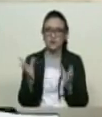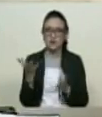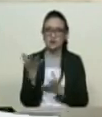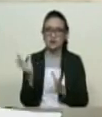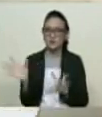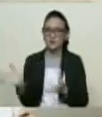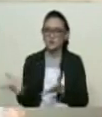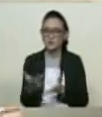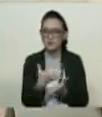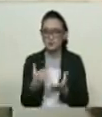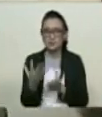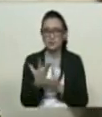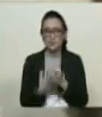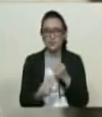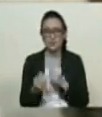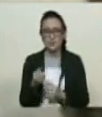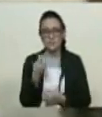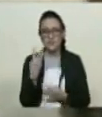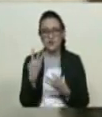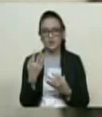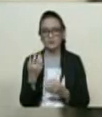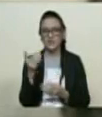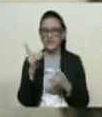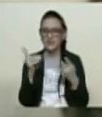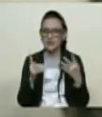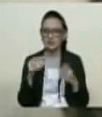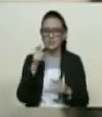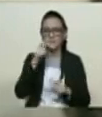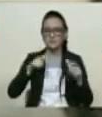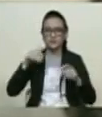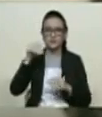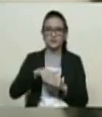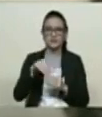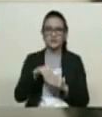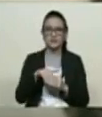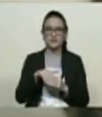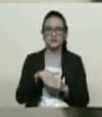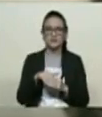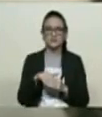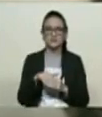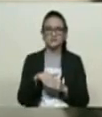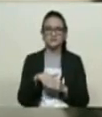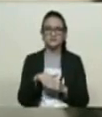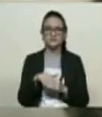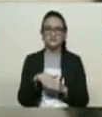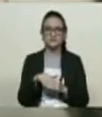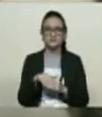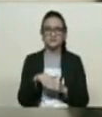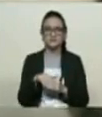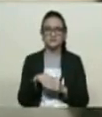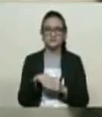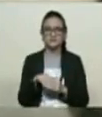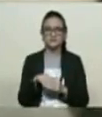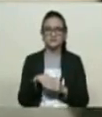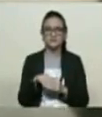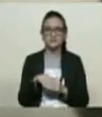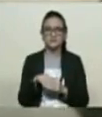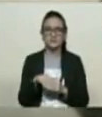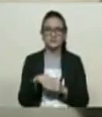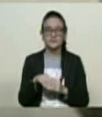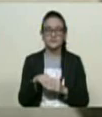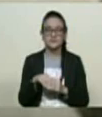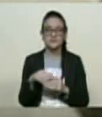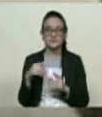totalización, en el de los datos de los electores, por ejemplo, y en el de transmisión en los medios de